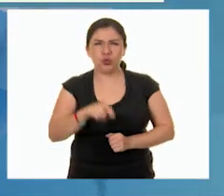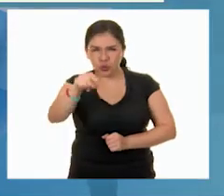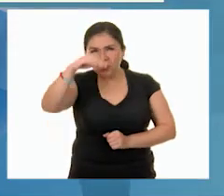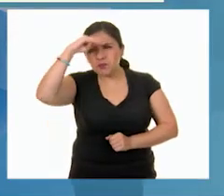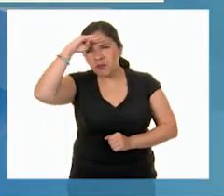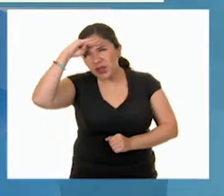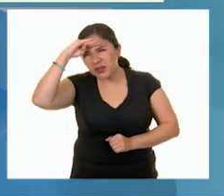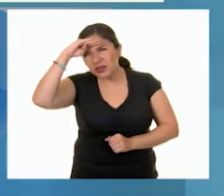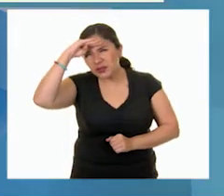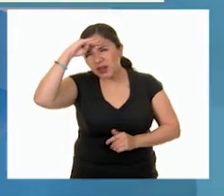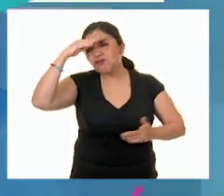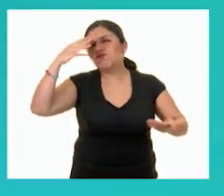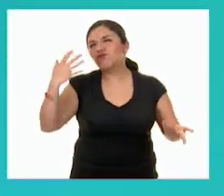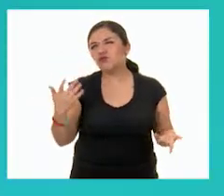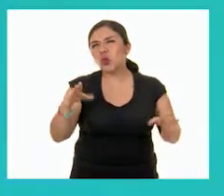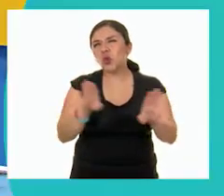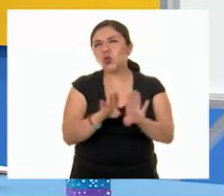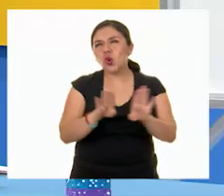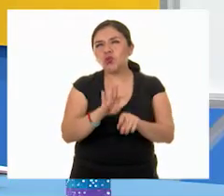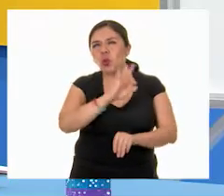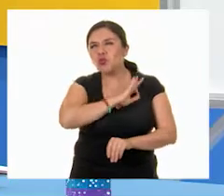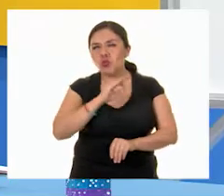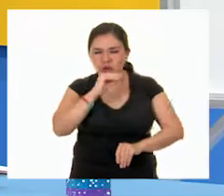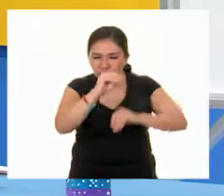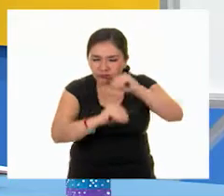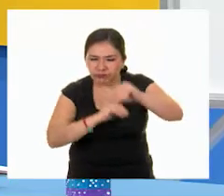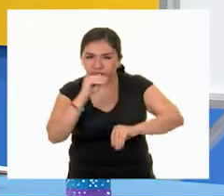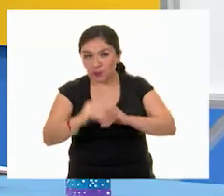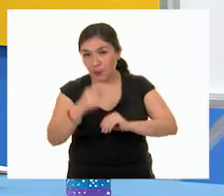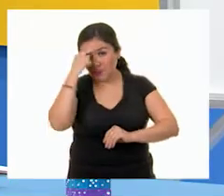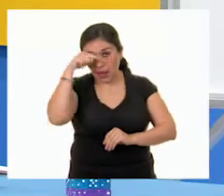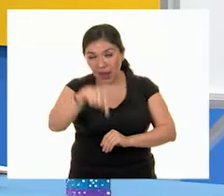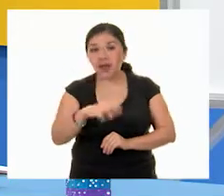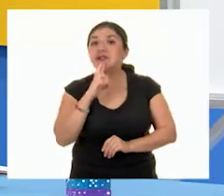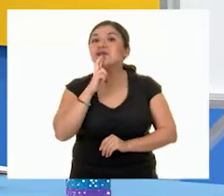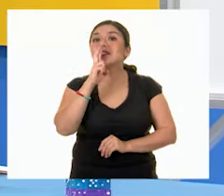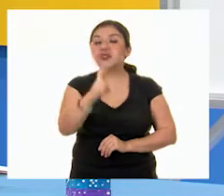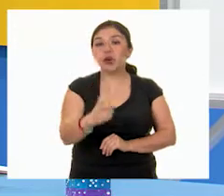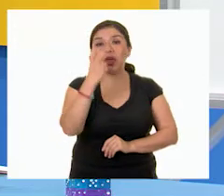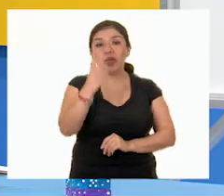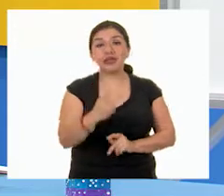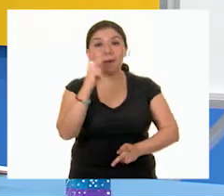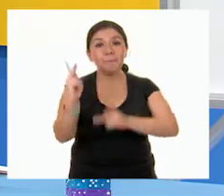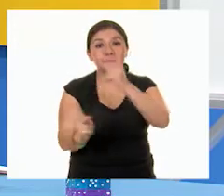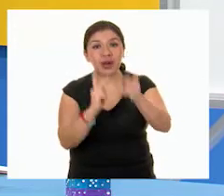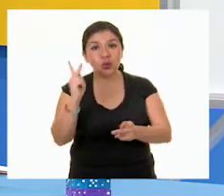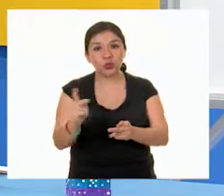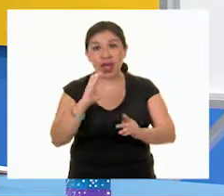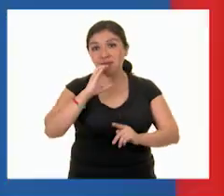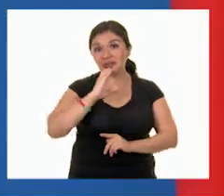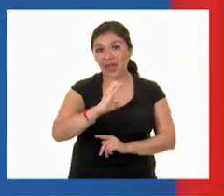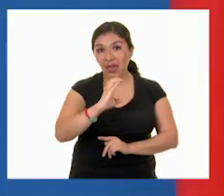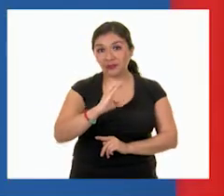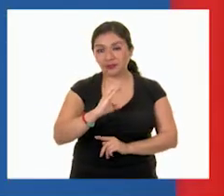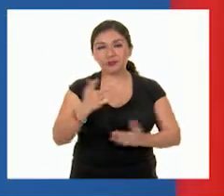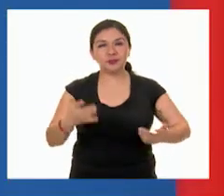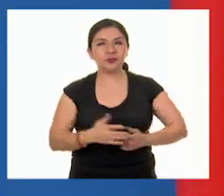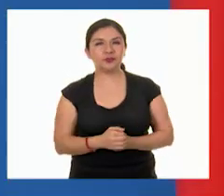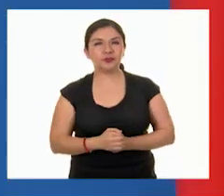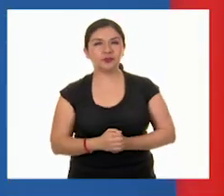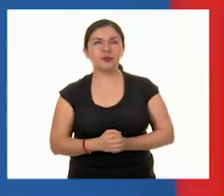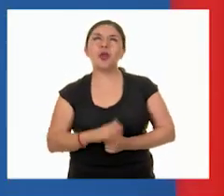Pensemos. ¿Cómo podemos proceder para contestar la pregunta del inciso C? Pues haría